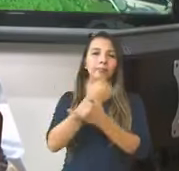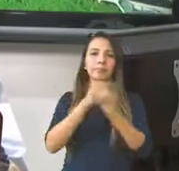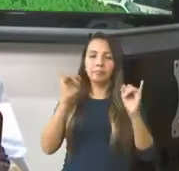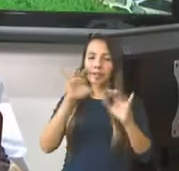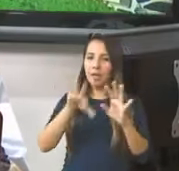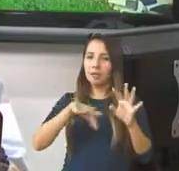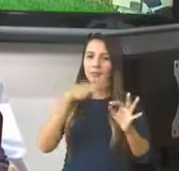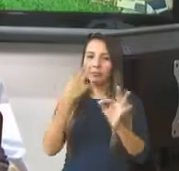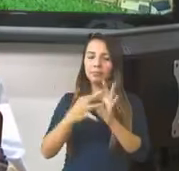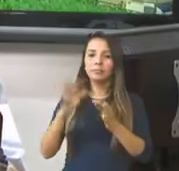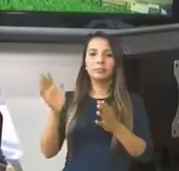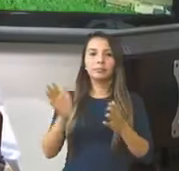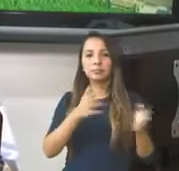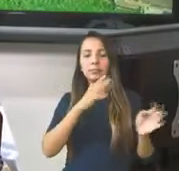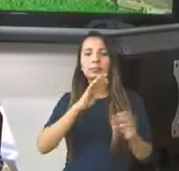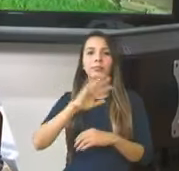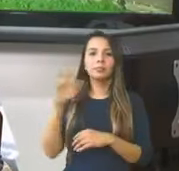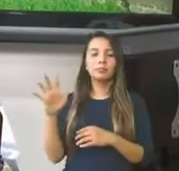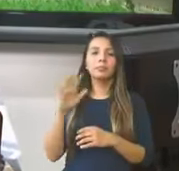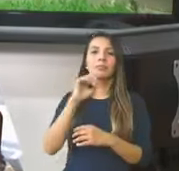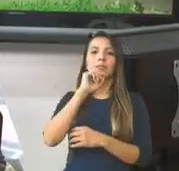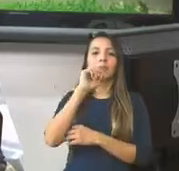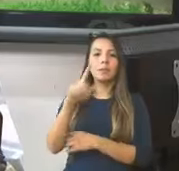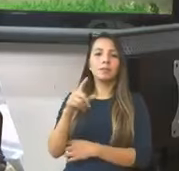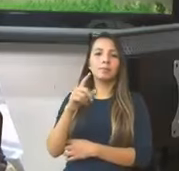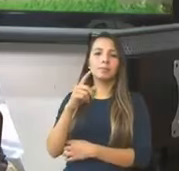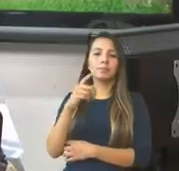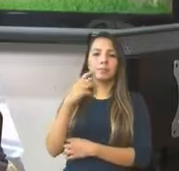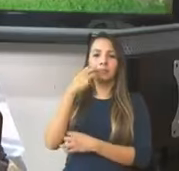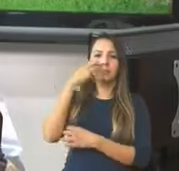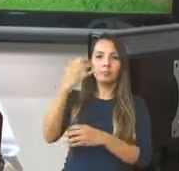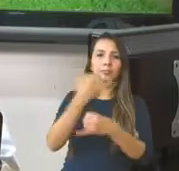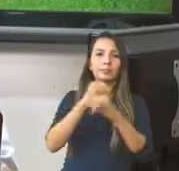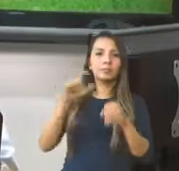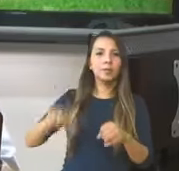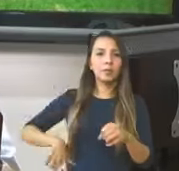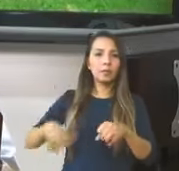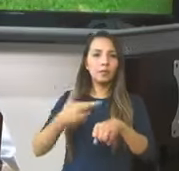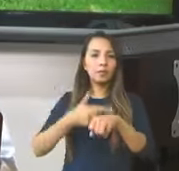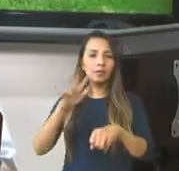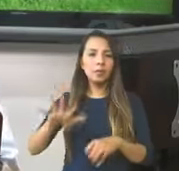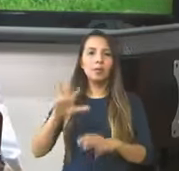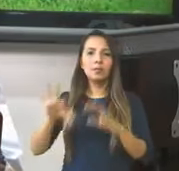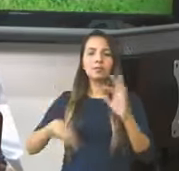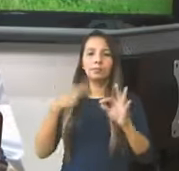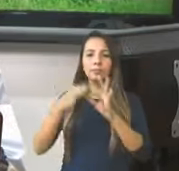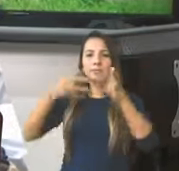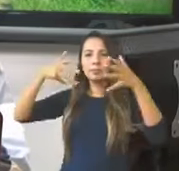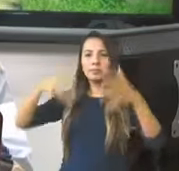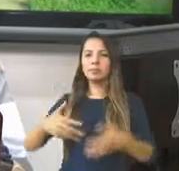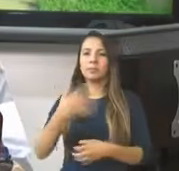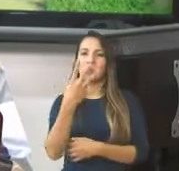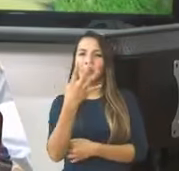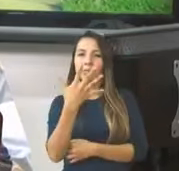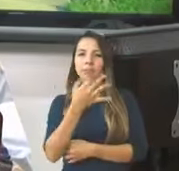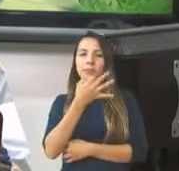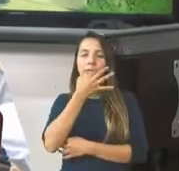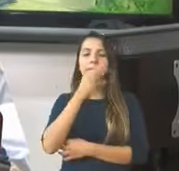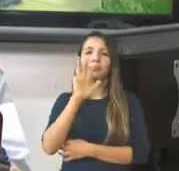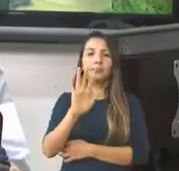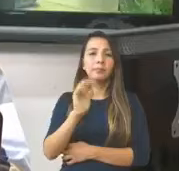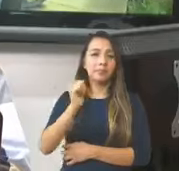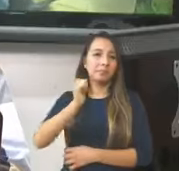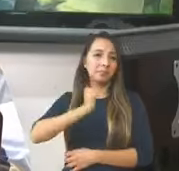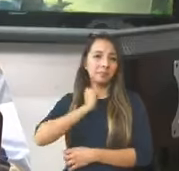conocer, el grito que dio también la propia gobernadora. Nos quedan 5 minutos, 4 minutos. Si les parece,